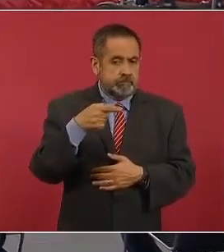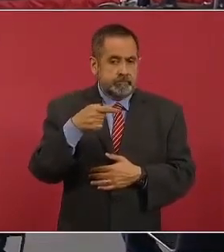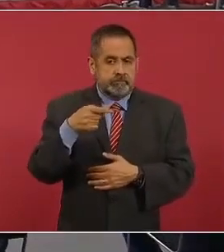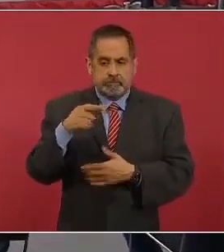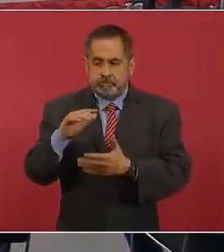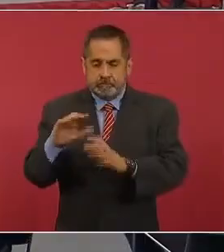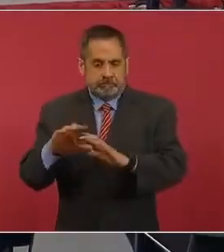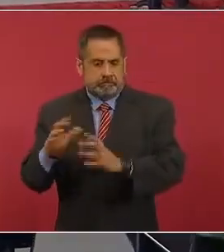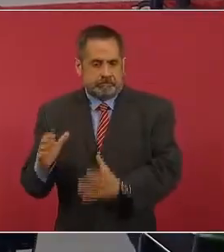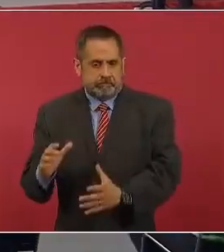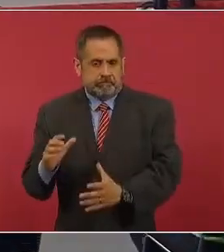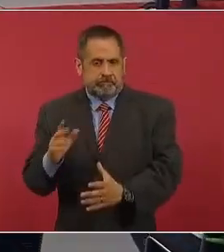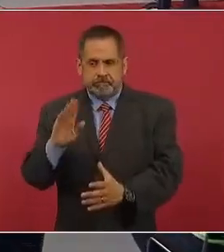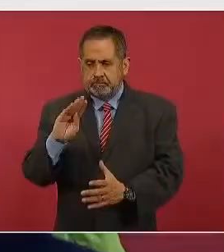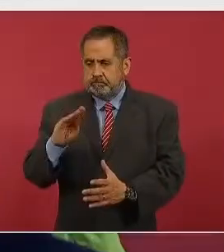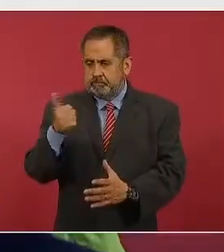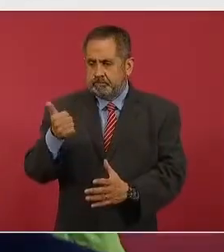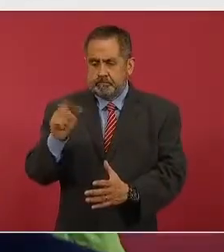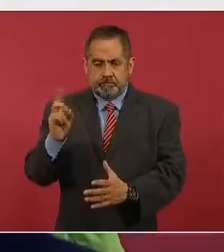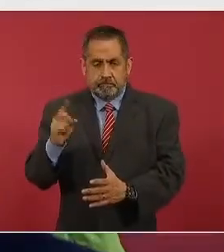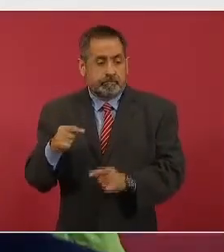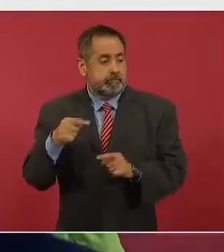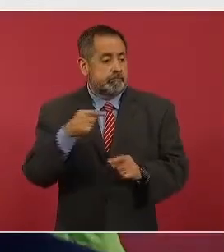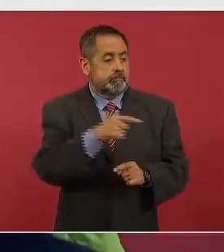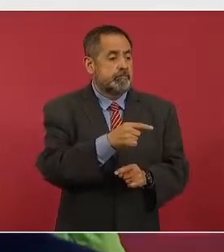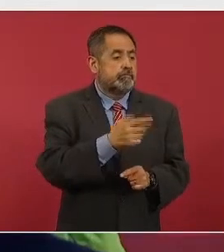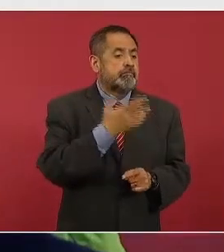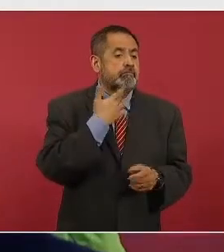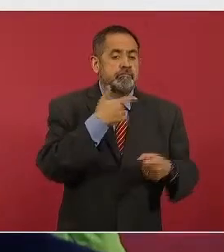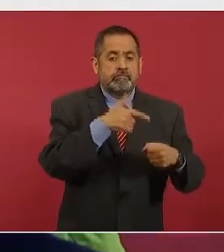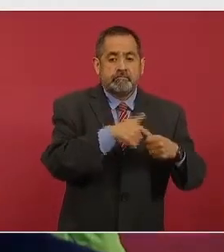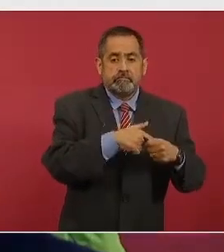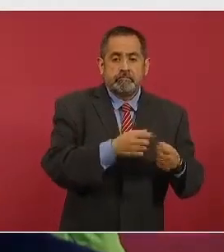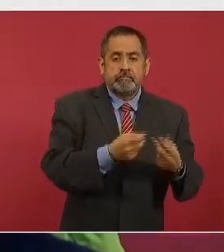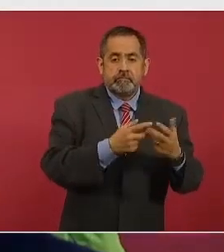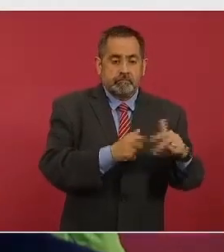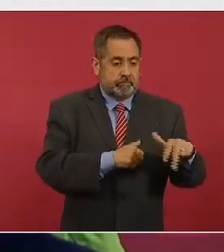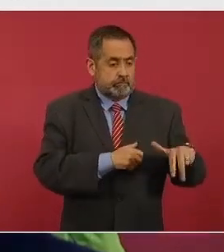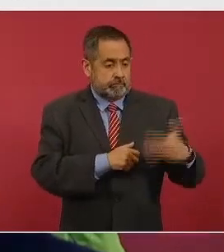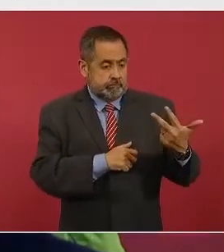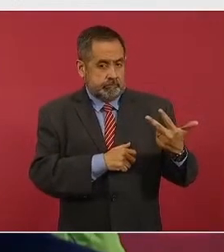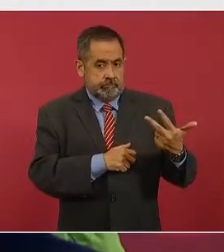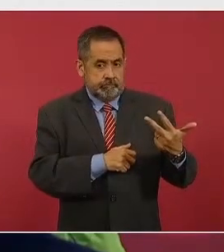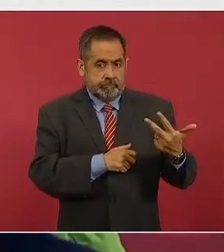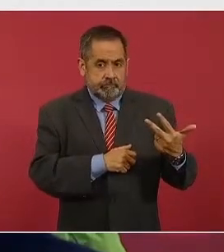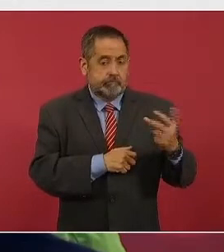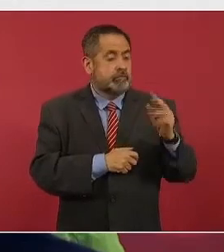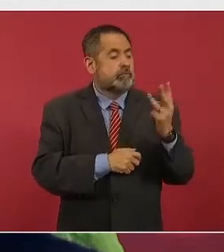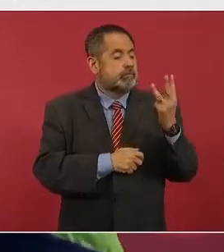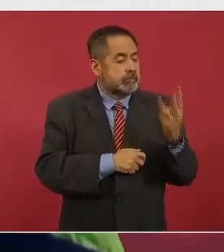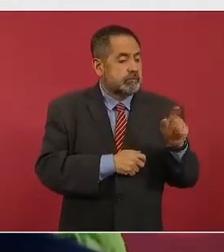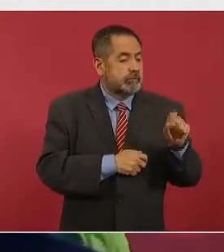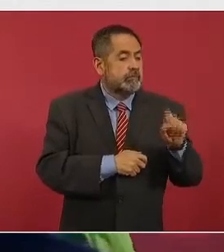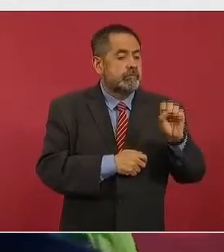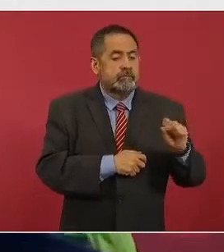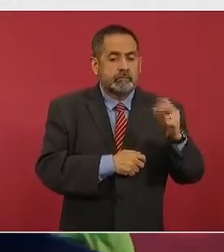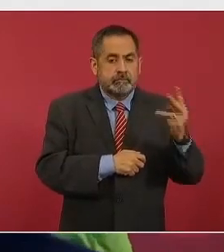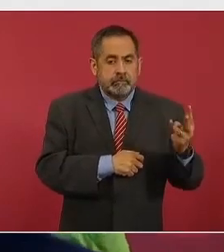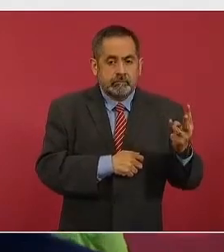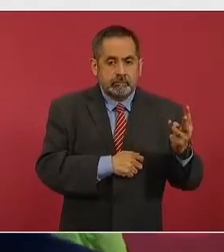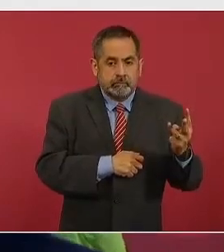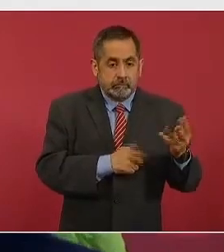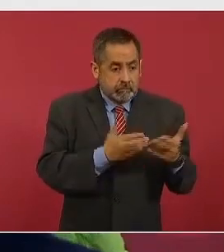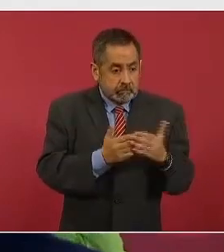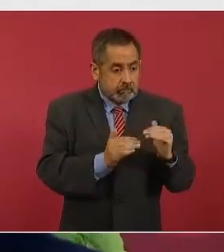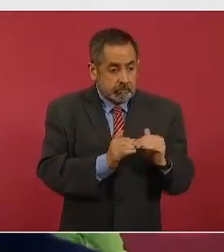$96 el barril de petróleo crudo, la gasolina costaba $3.62 el galón. Ahora